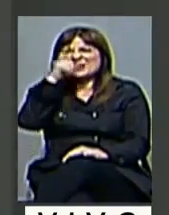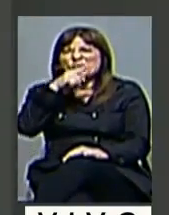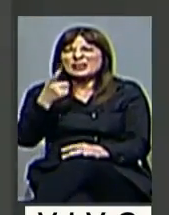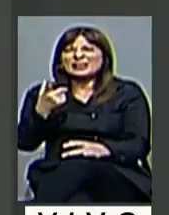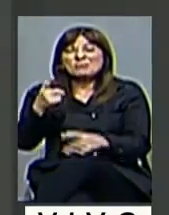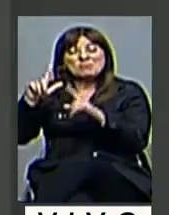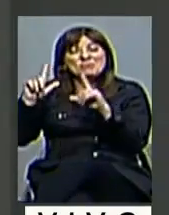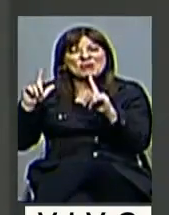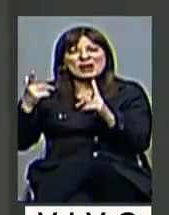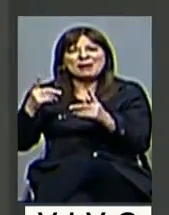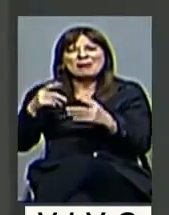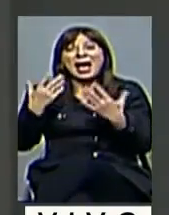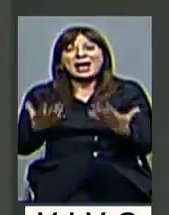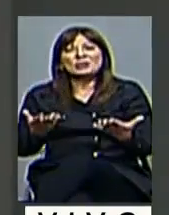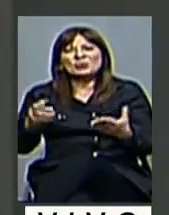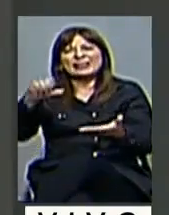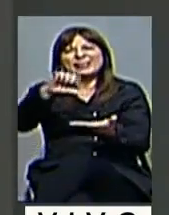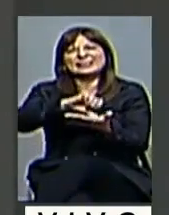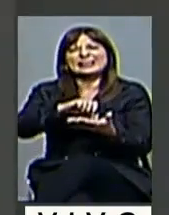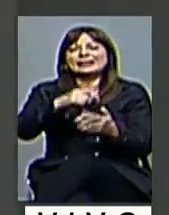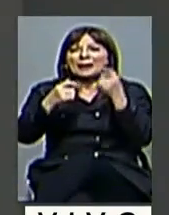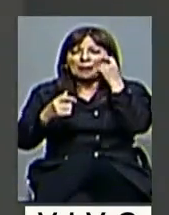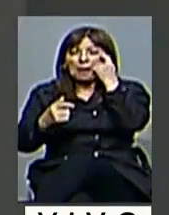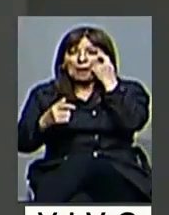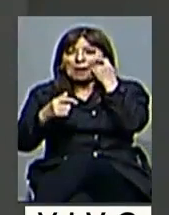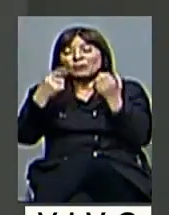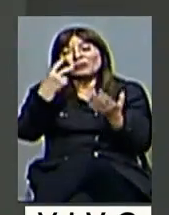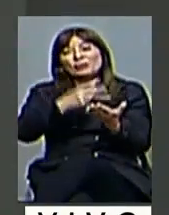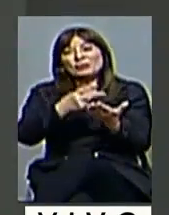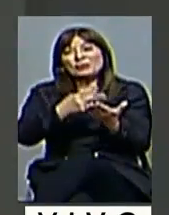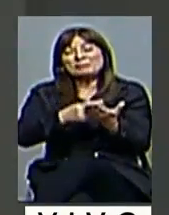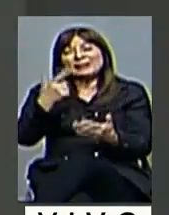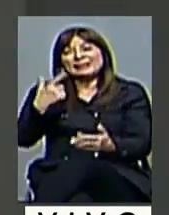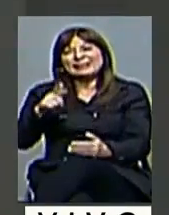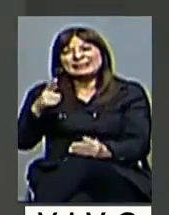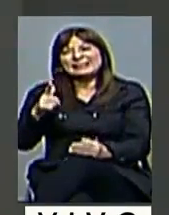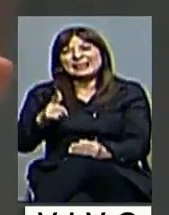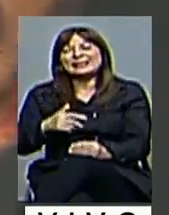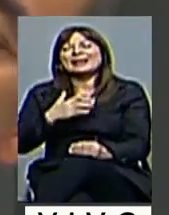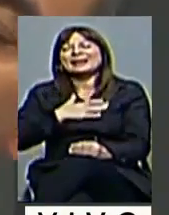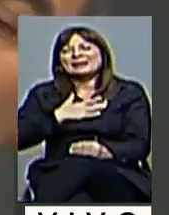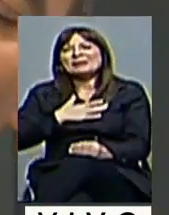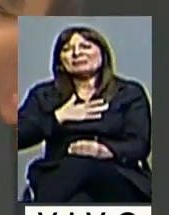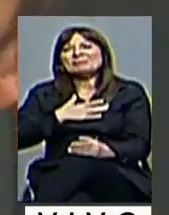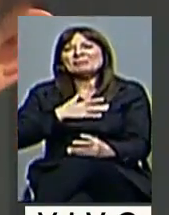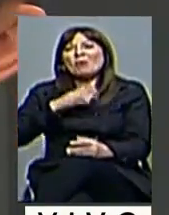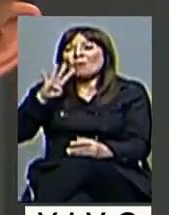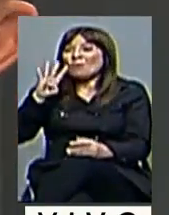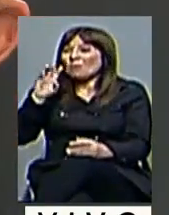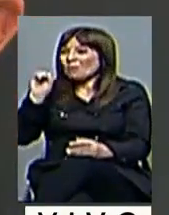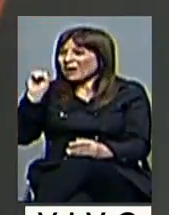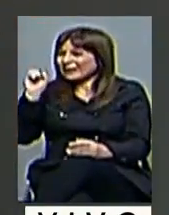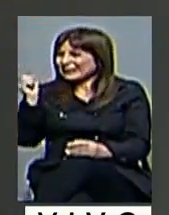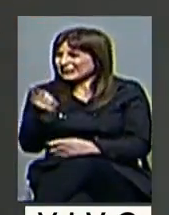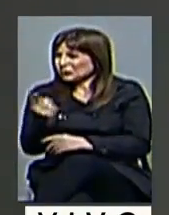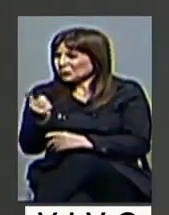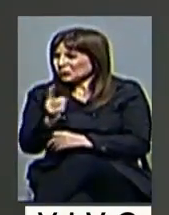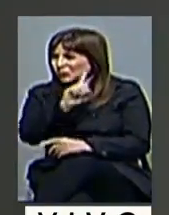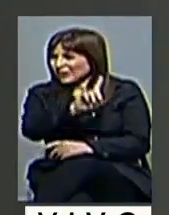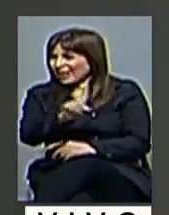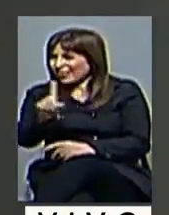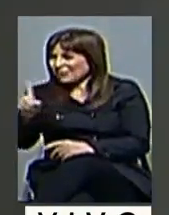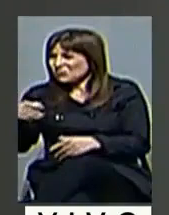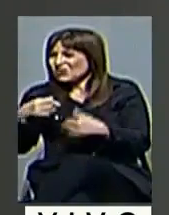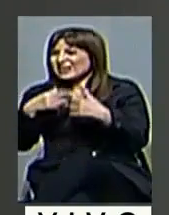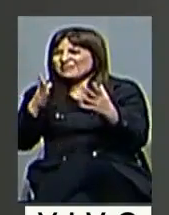Central, y lo corresponde a este año 2017. Y quiero darle a cada uno 40 segundos para tener la libertad de expresión